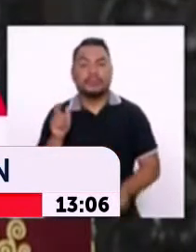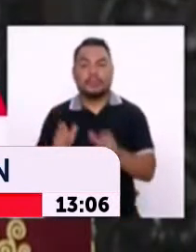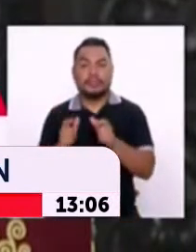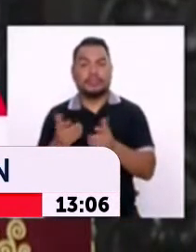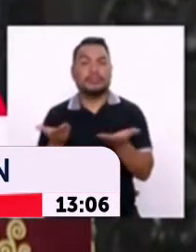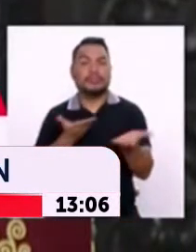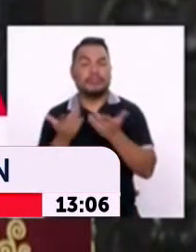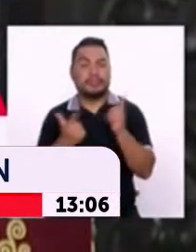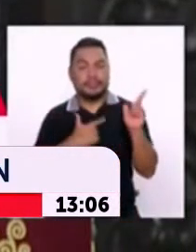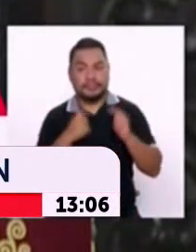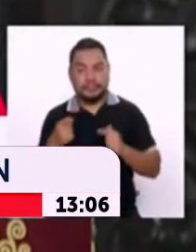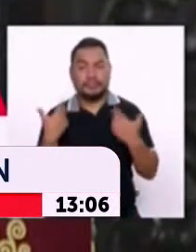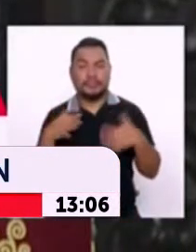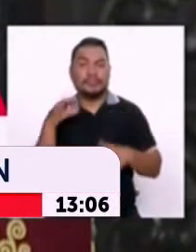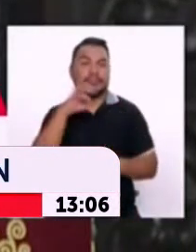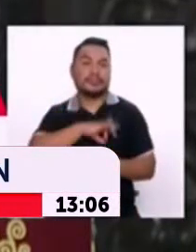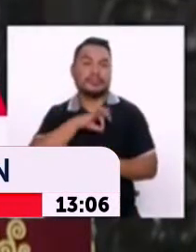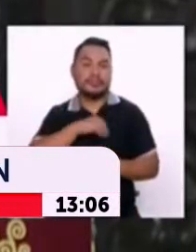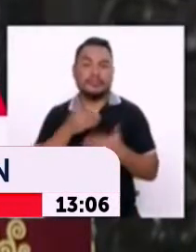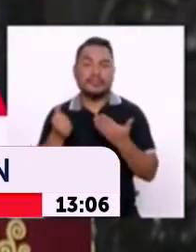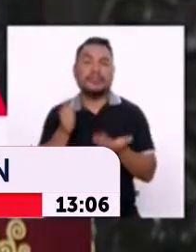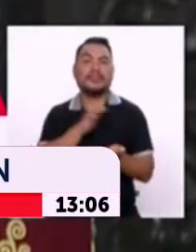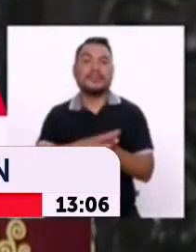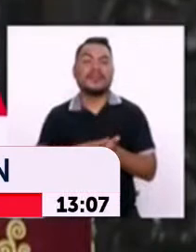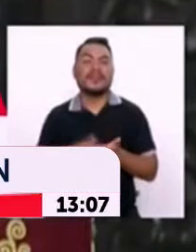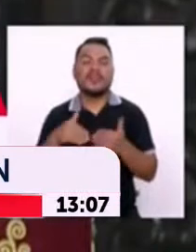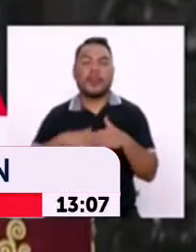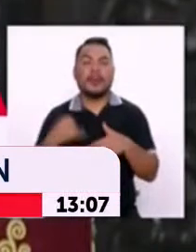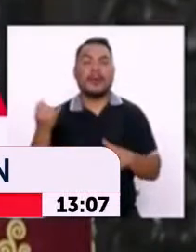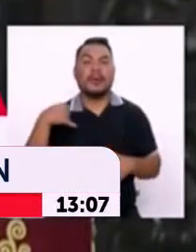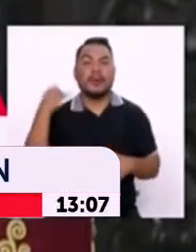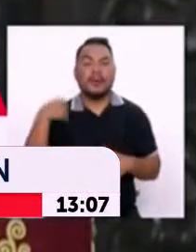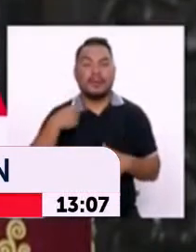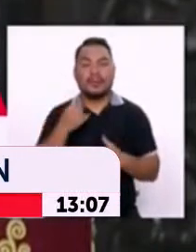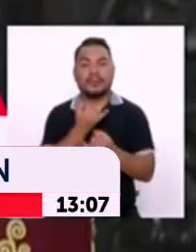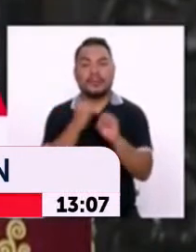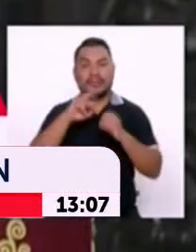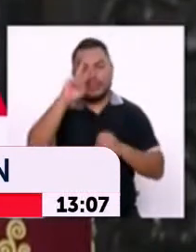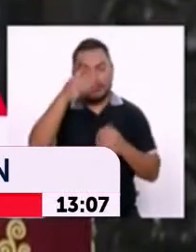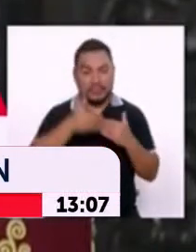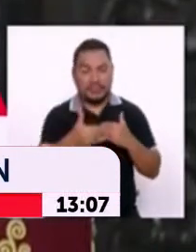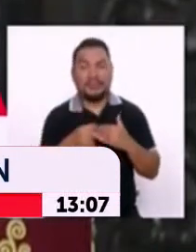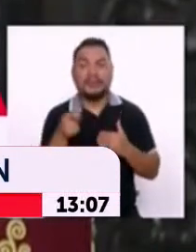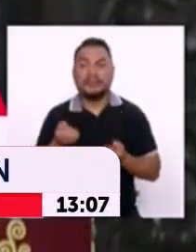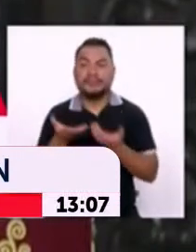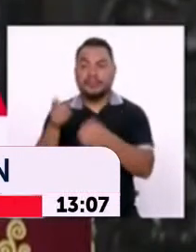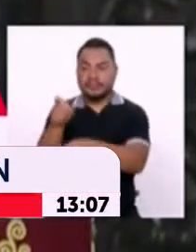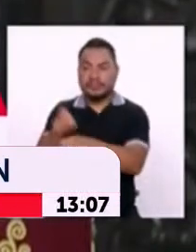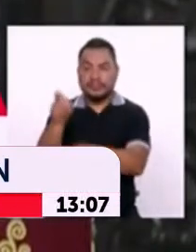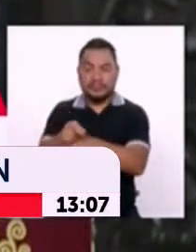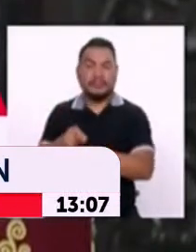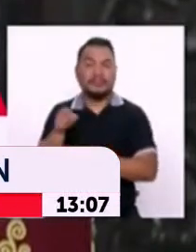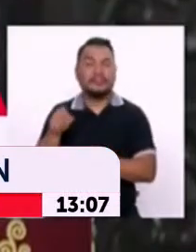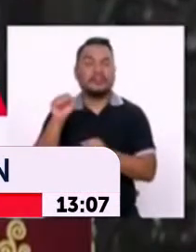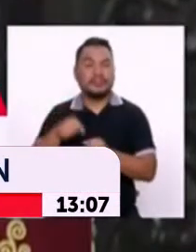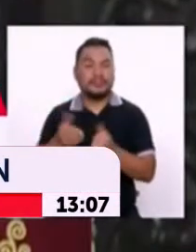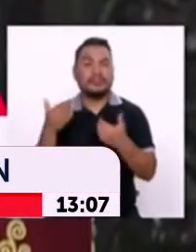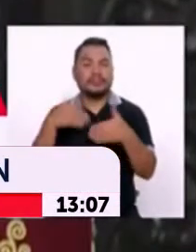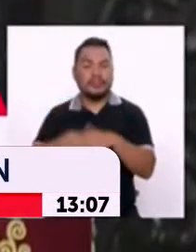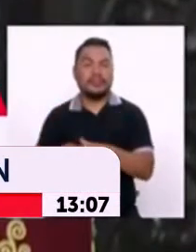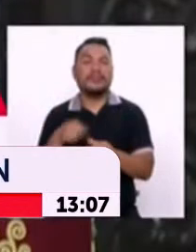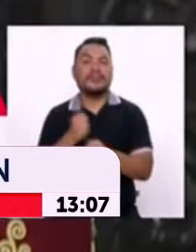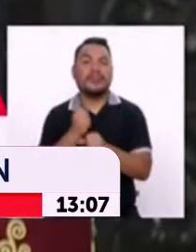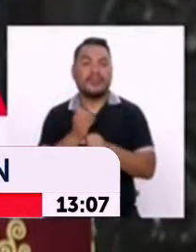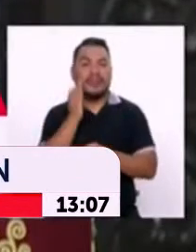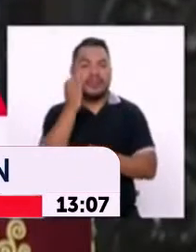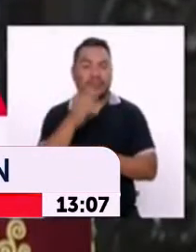del servicio militar fueron beneficiados con la beca Jóvenes del Bicentenario, ¡exitosa!, que les brindará capacitación para acceder a